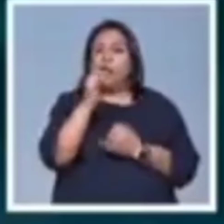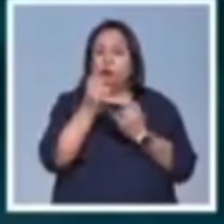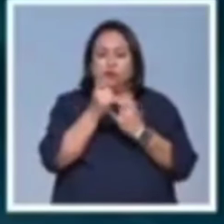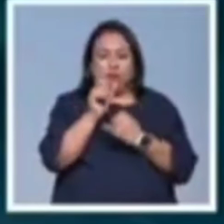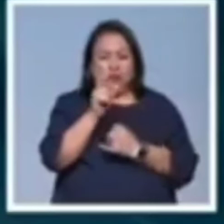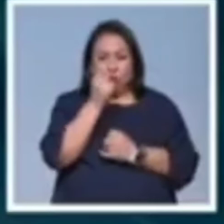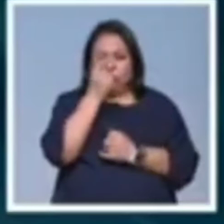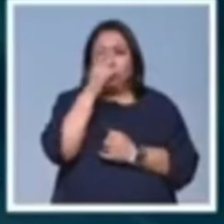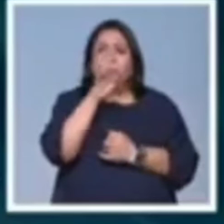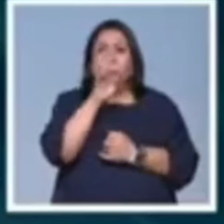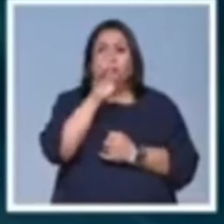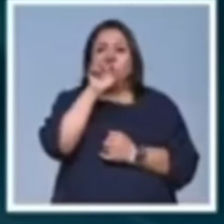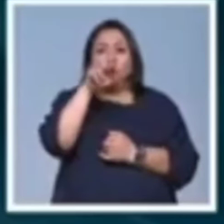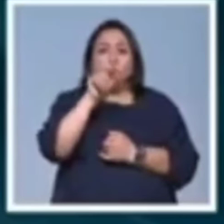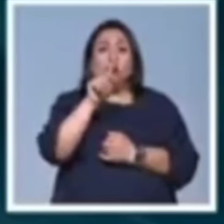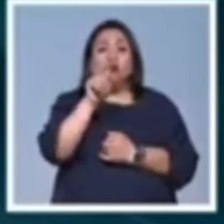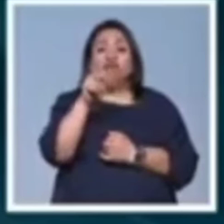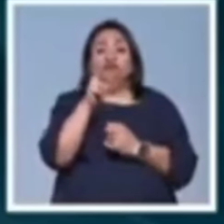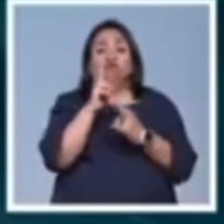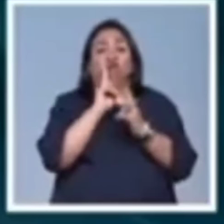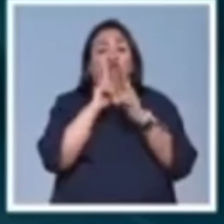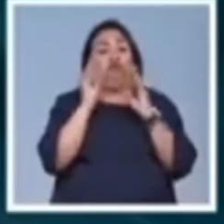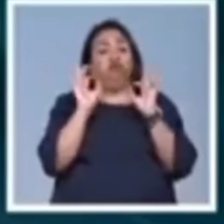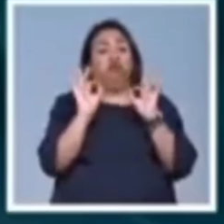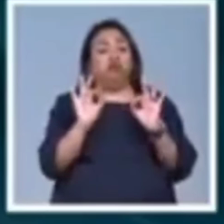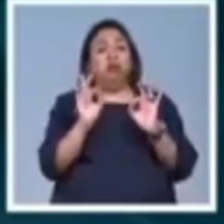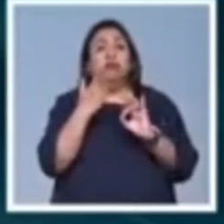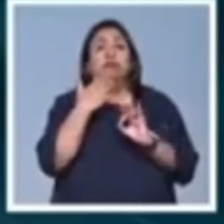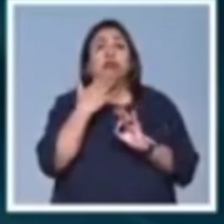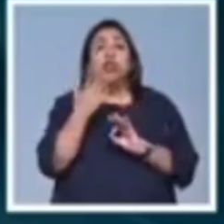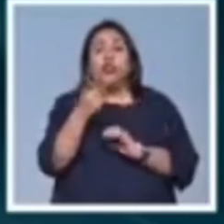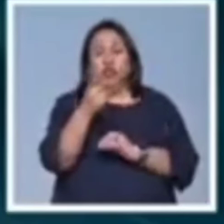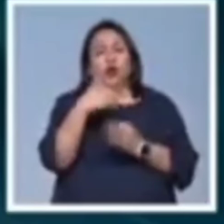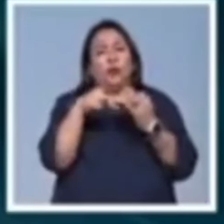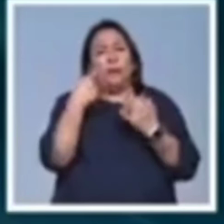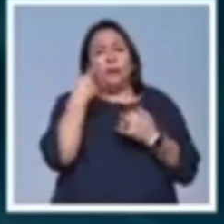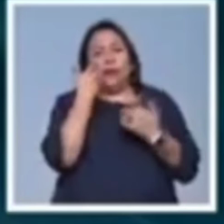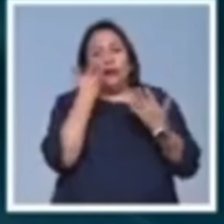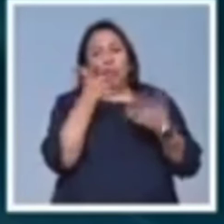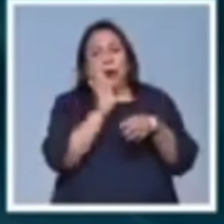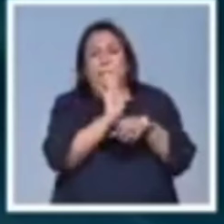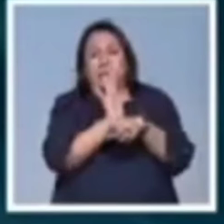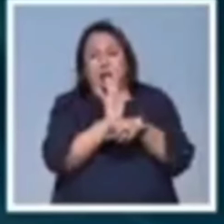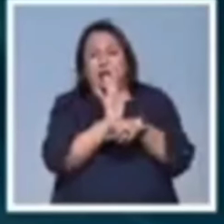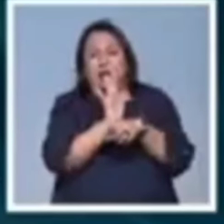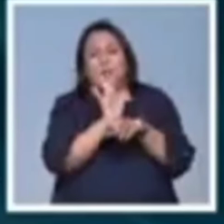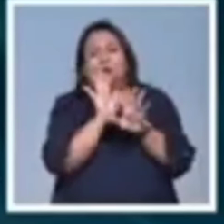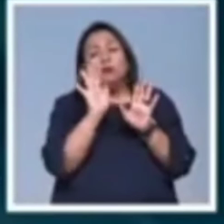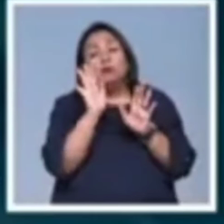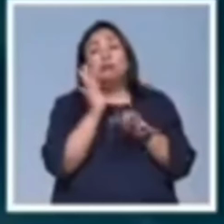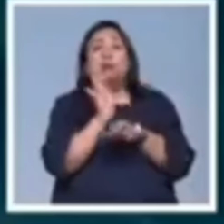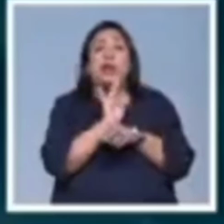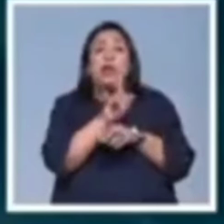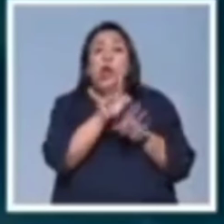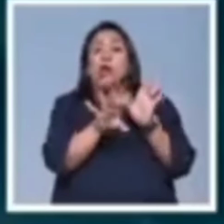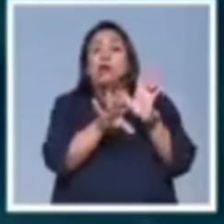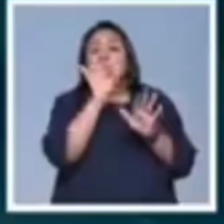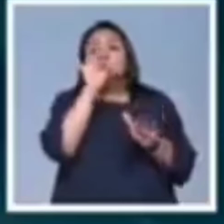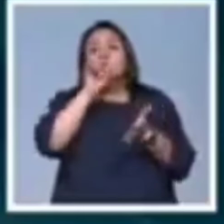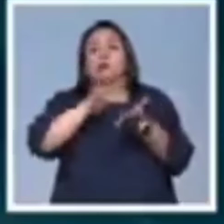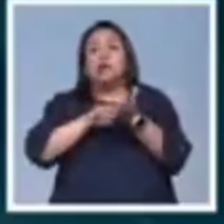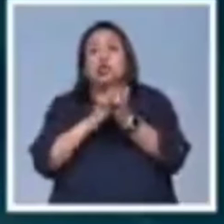Traven, que es una excelente narrativa. Todos han visto la película, pero pues obviamente la película es un extracto del